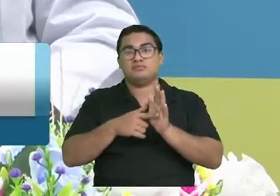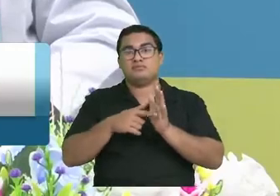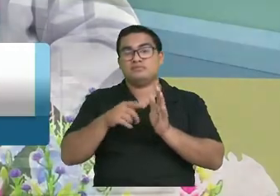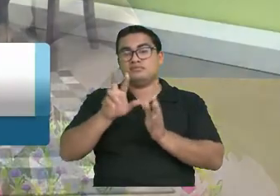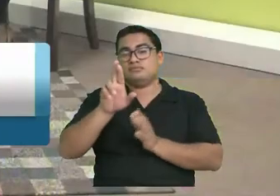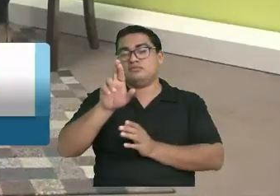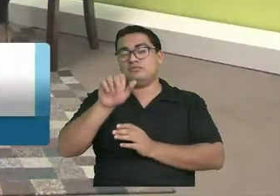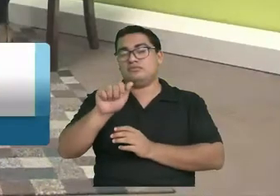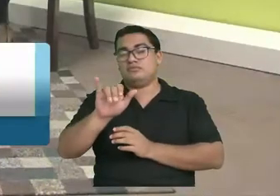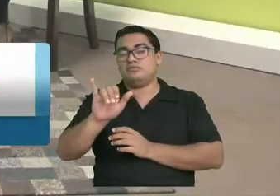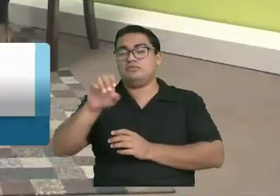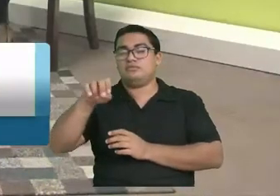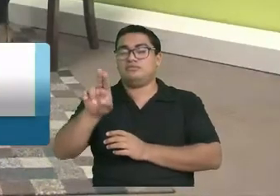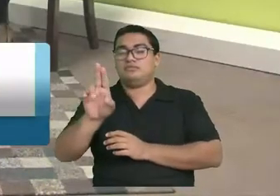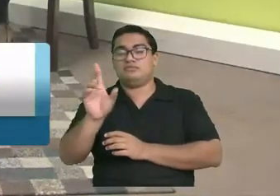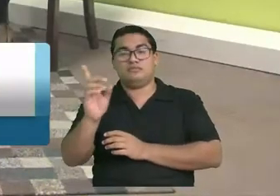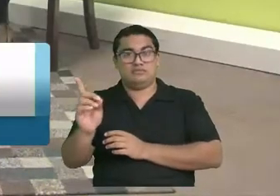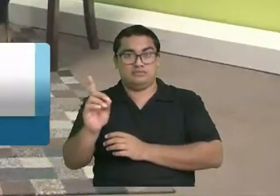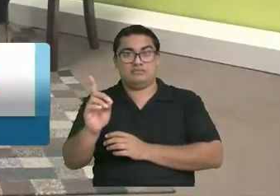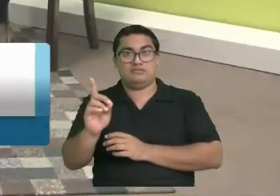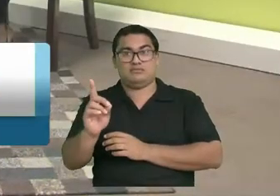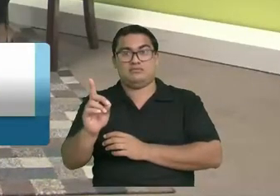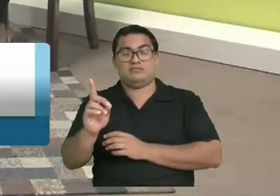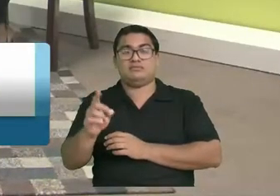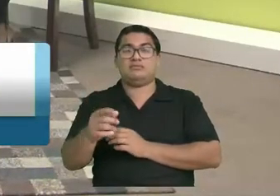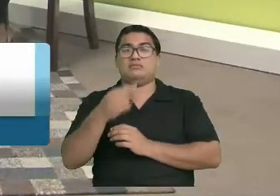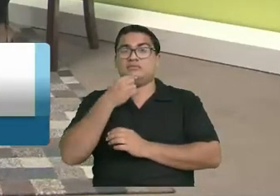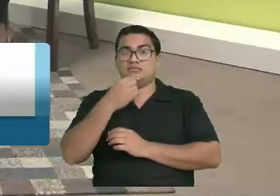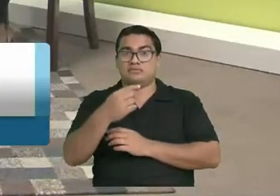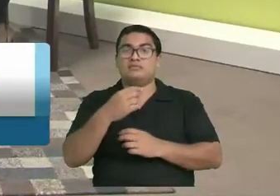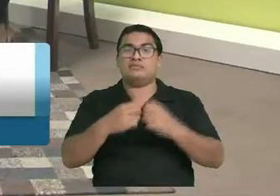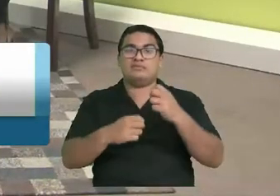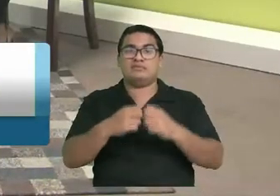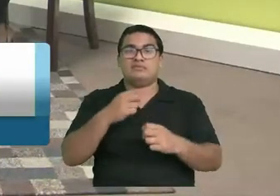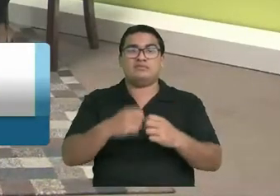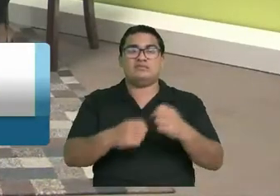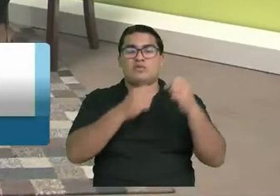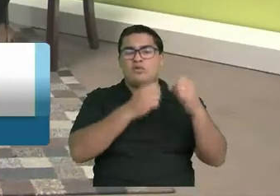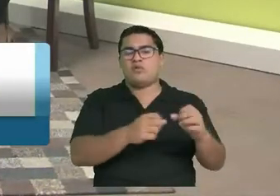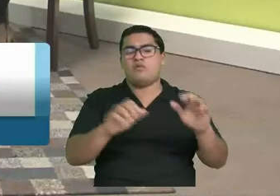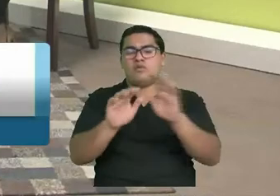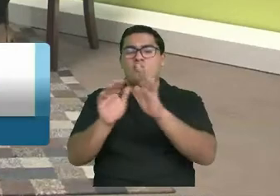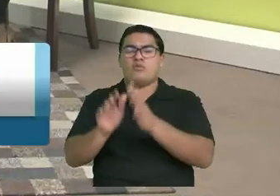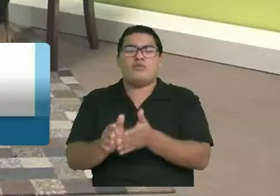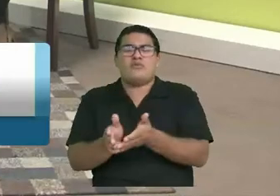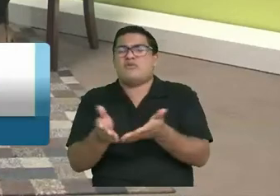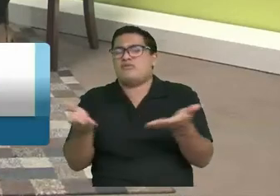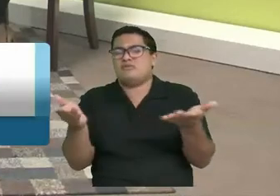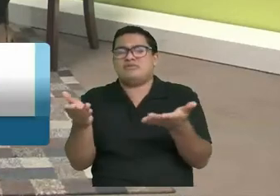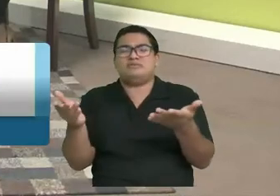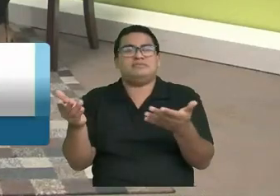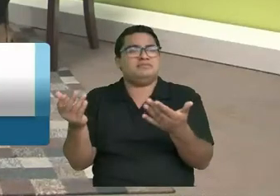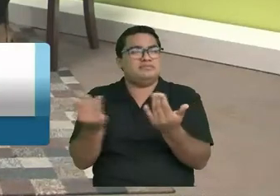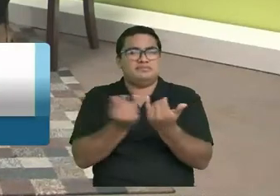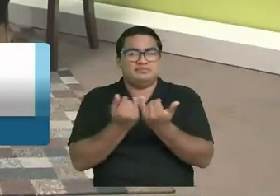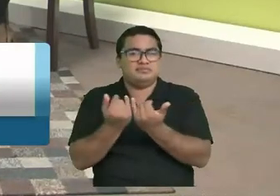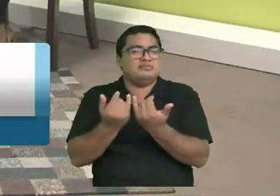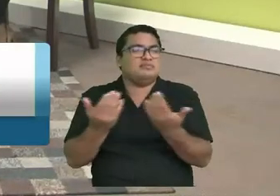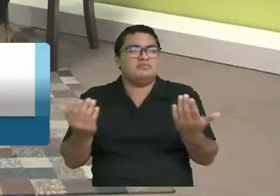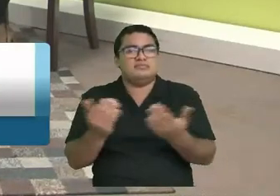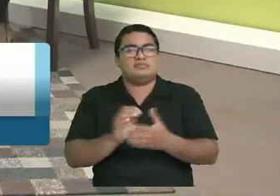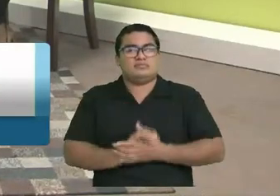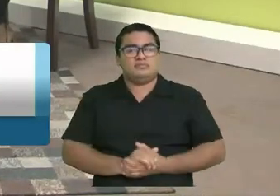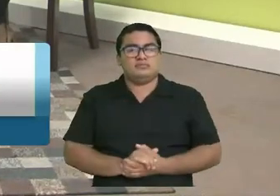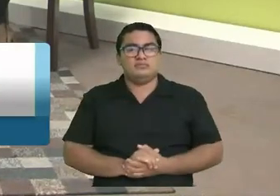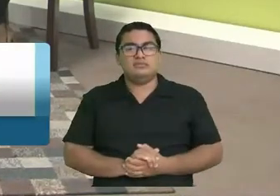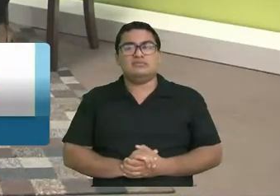nivel primario, el síndrome de Raynaud a nivel primario, ¿afecta más a hombres o a mujeres o no tiene sexo, no mira sexo, no